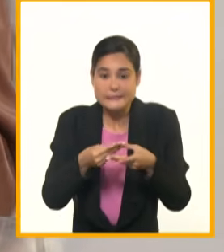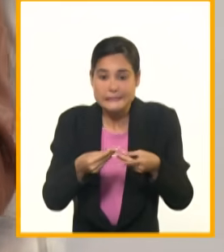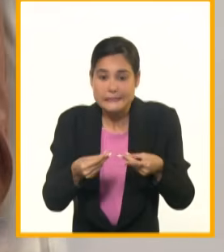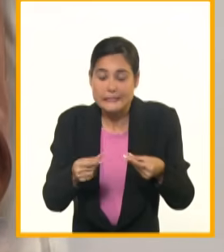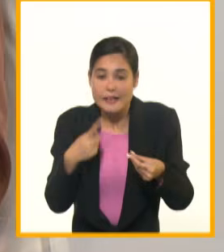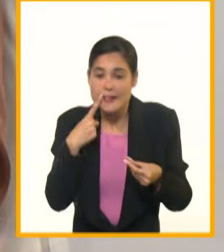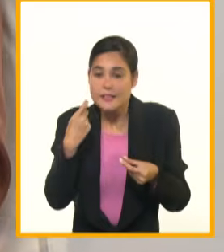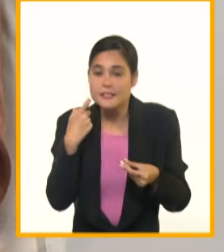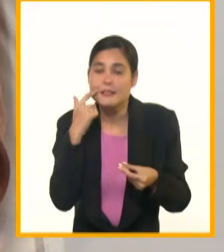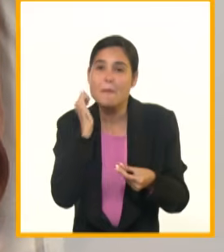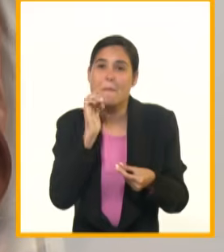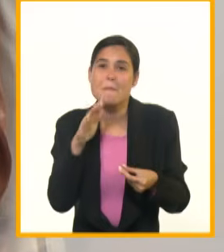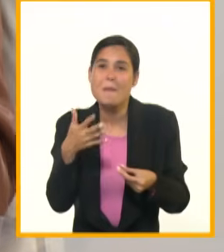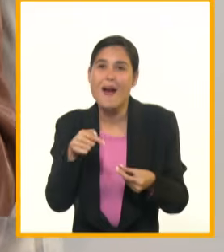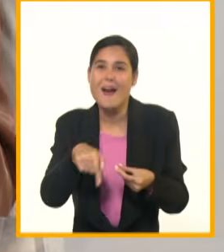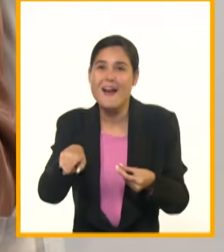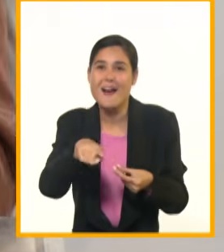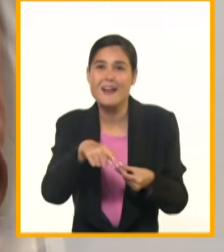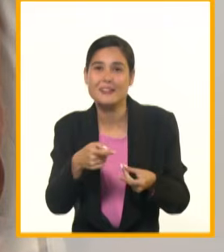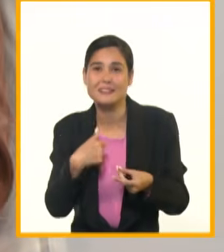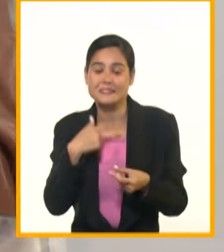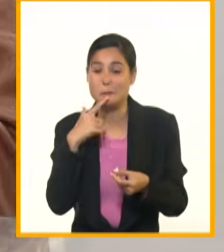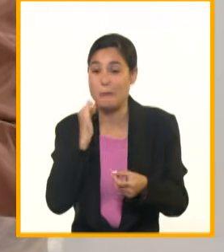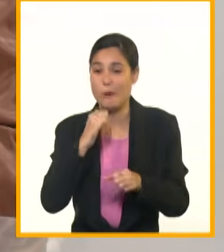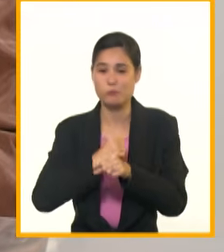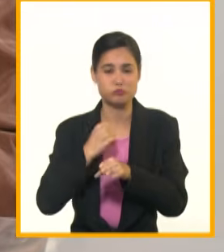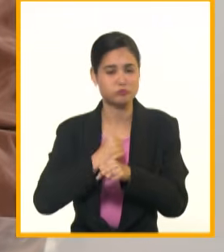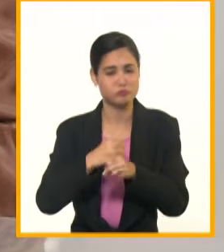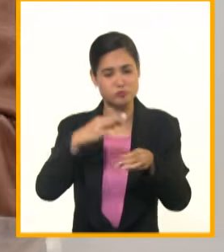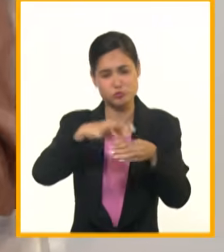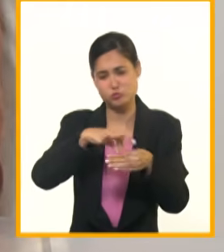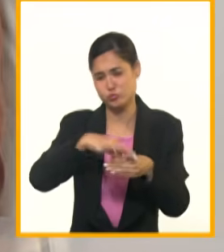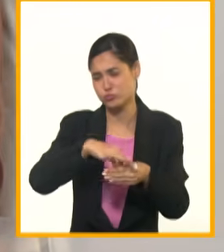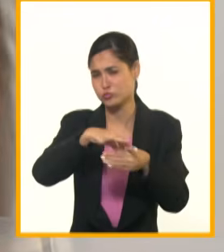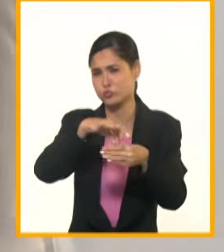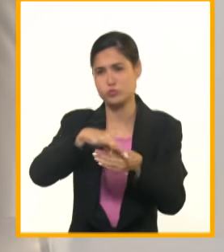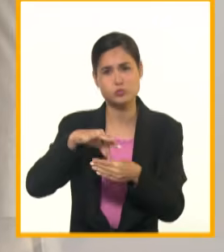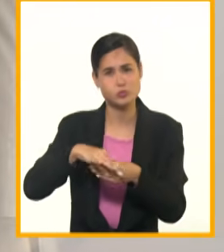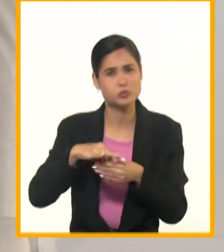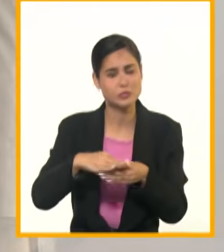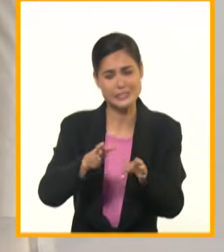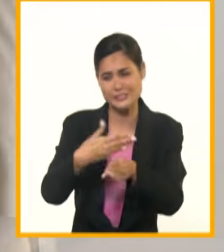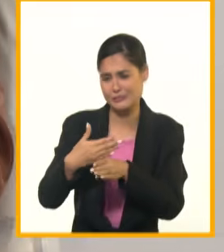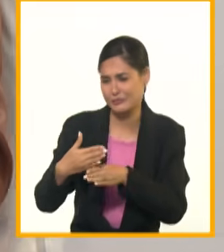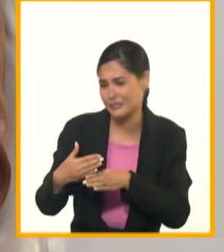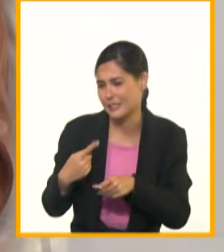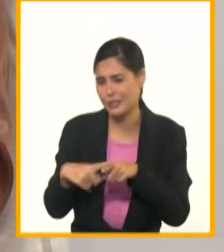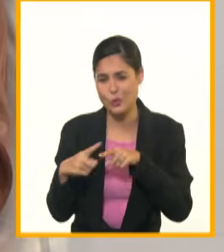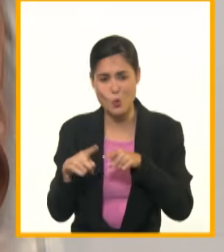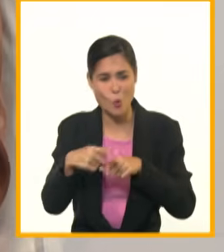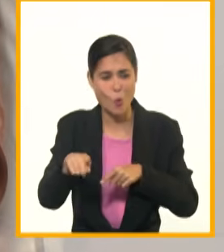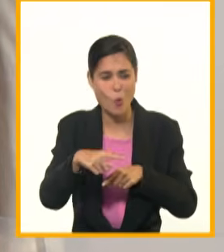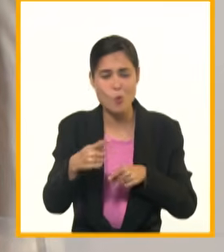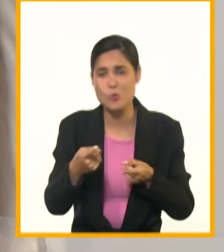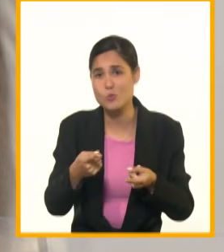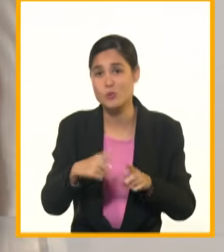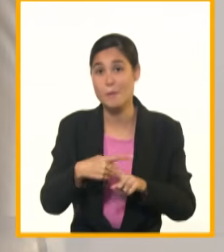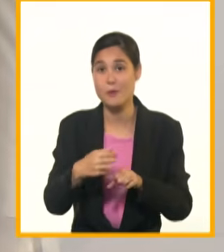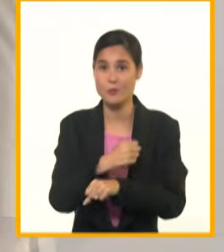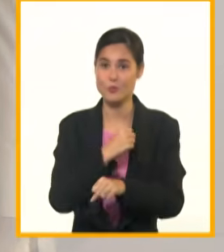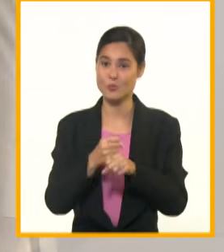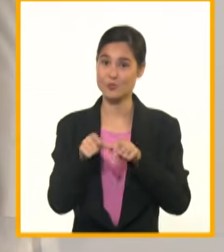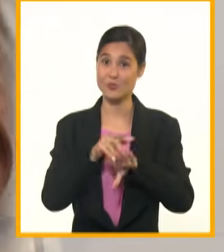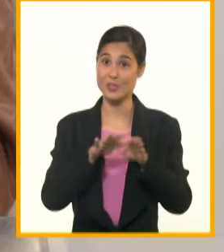incremente explotada. Así que estamos trabajando los dos temas y dándole un nivel de prioridad a que la empresa